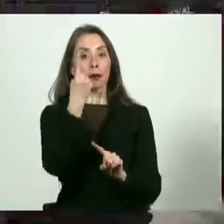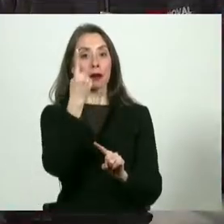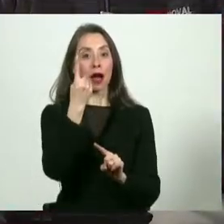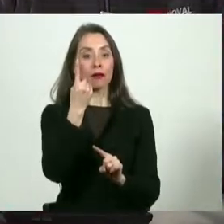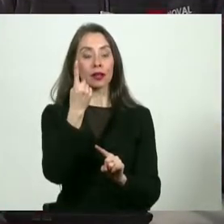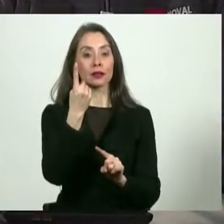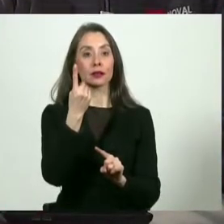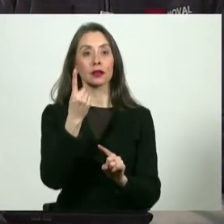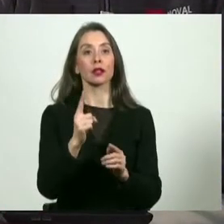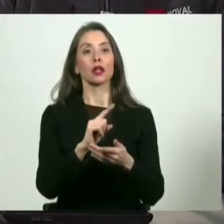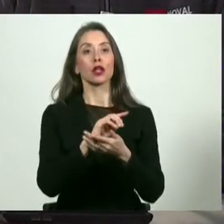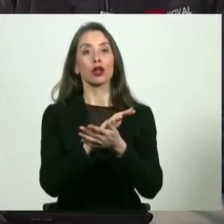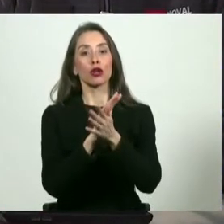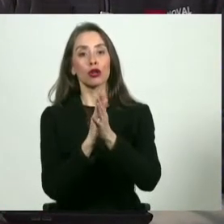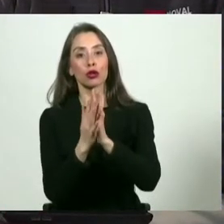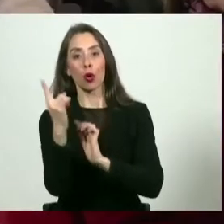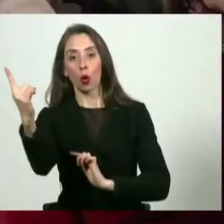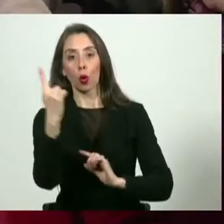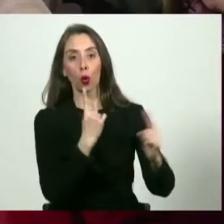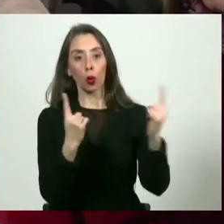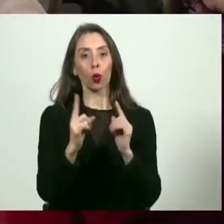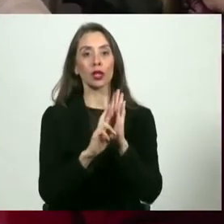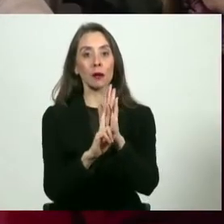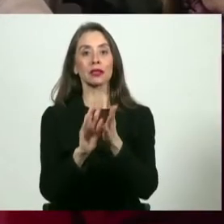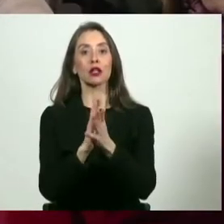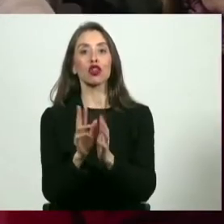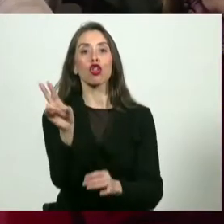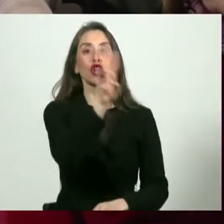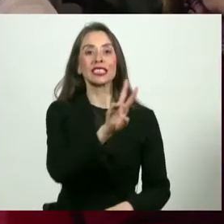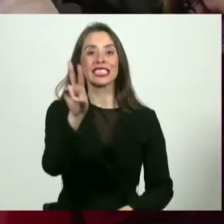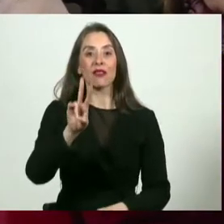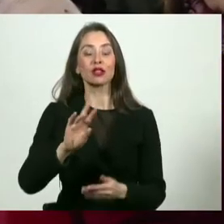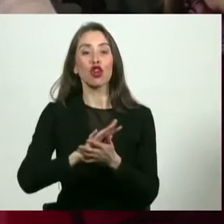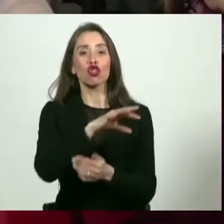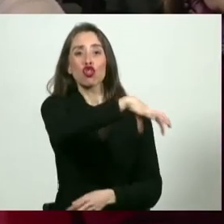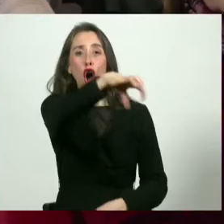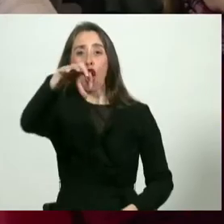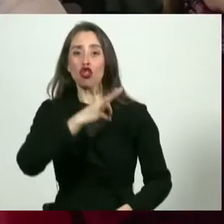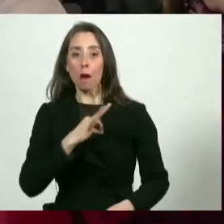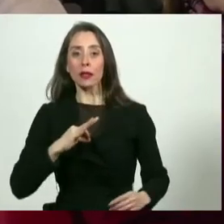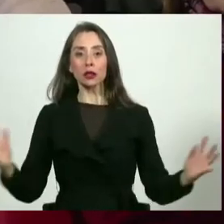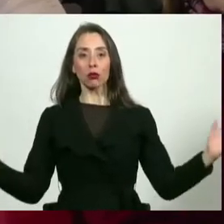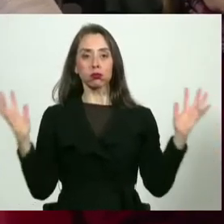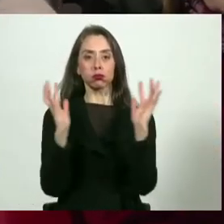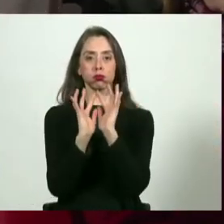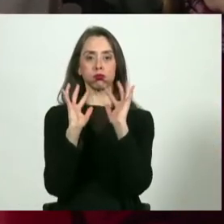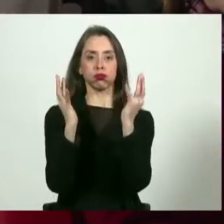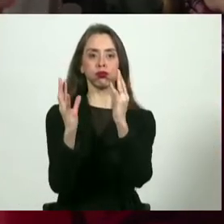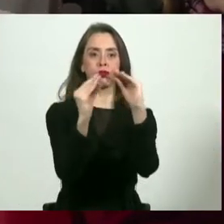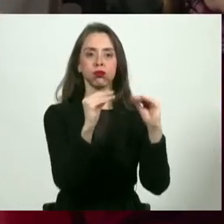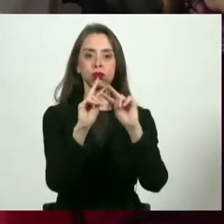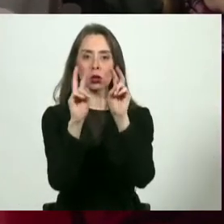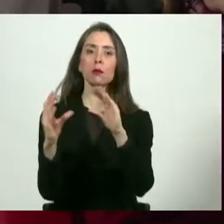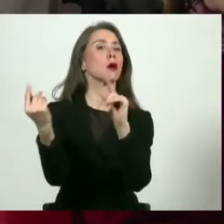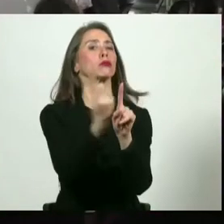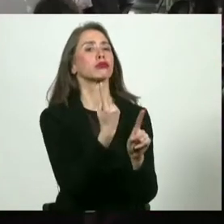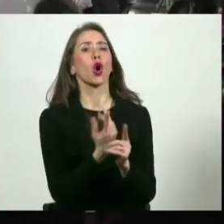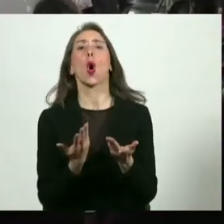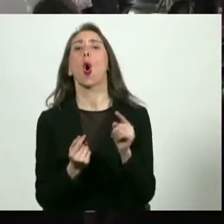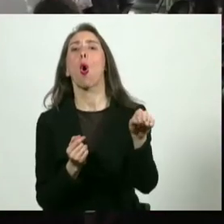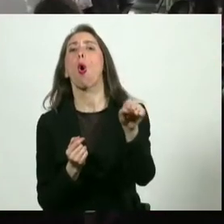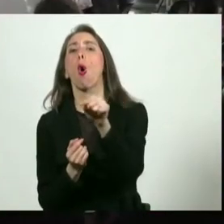juntó un representante de todos los servicios y de todos los ministerios a hablar sobre el tema, a dialogar, a saber cómo ellos